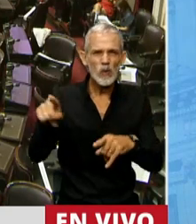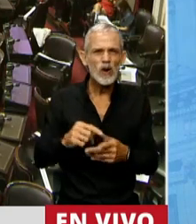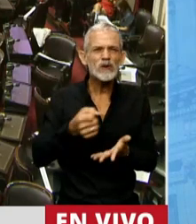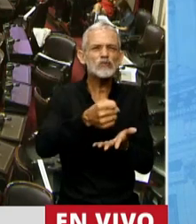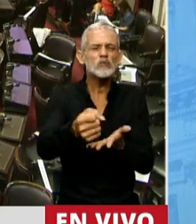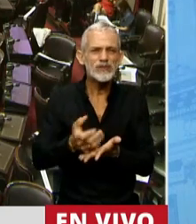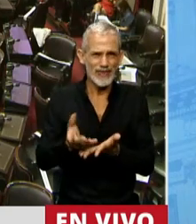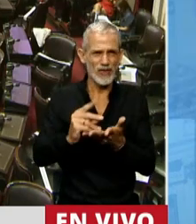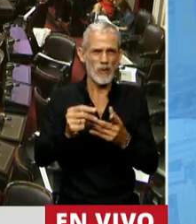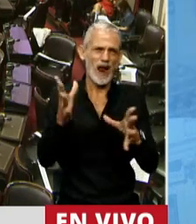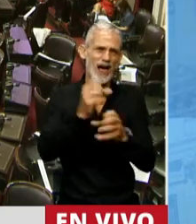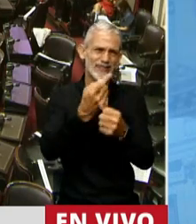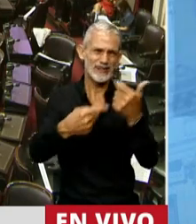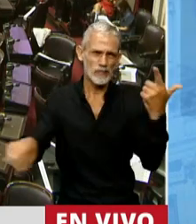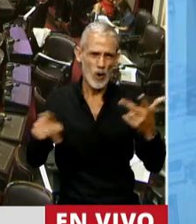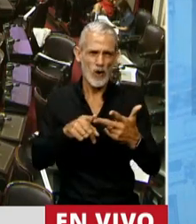al transporte público